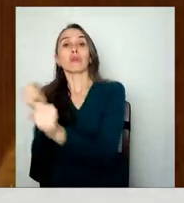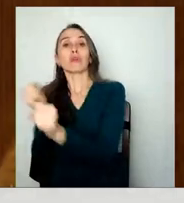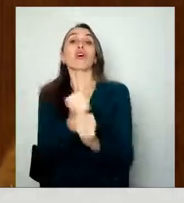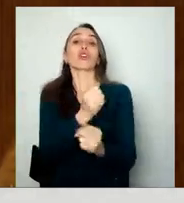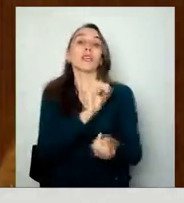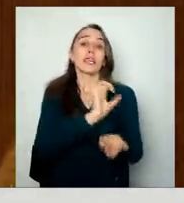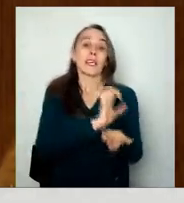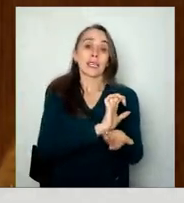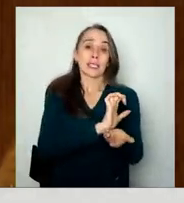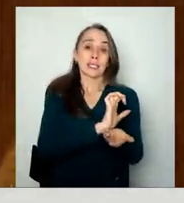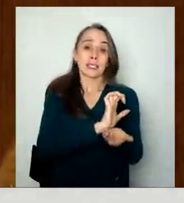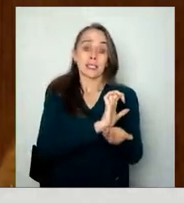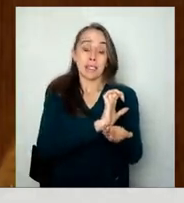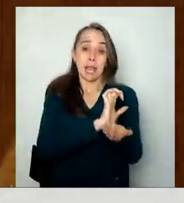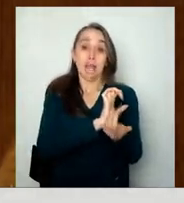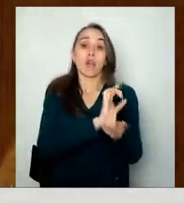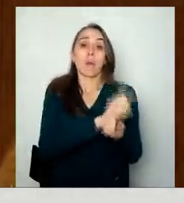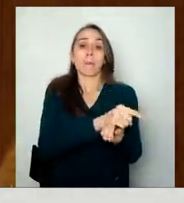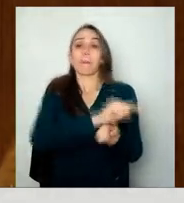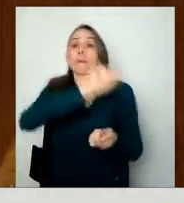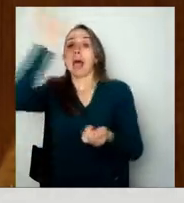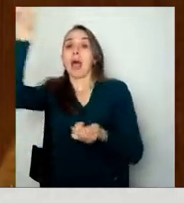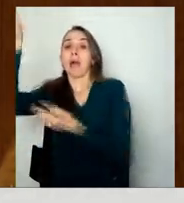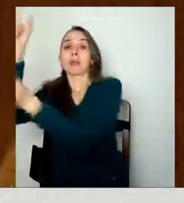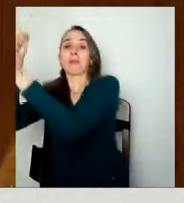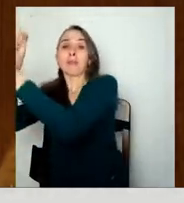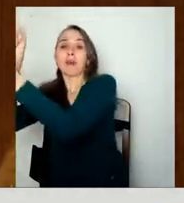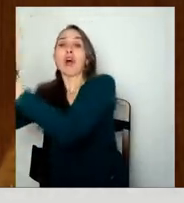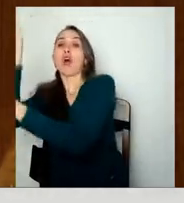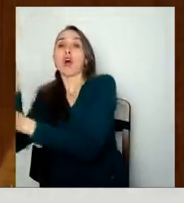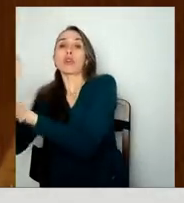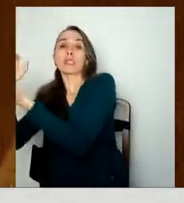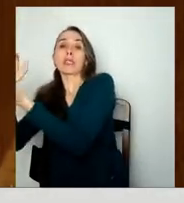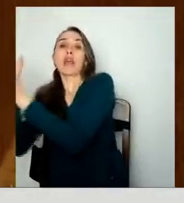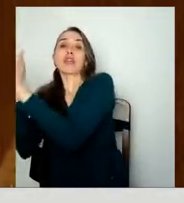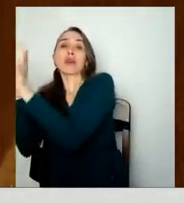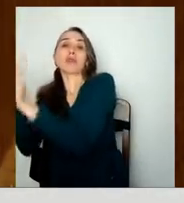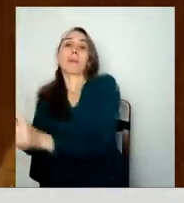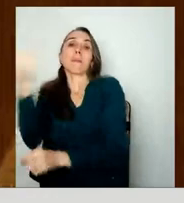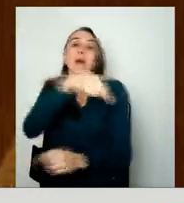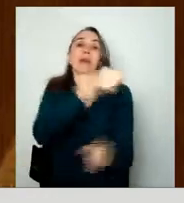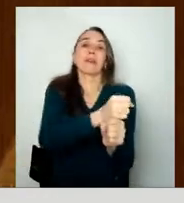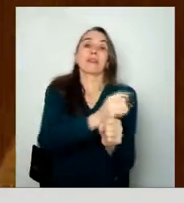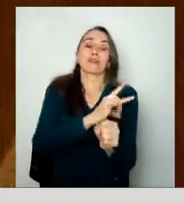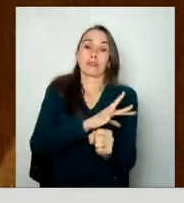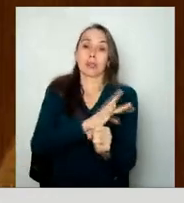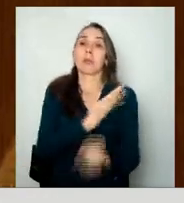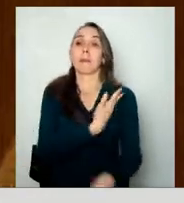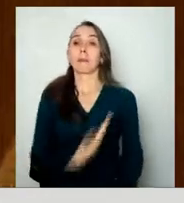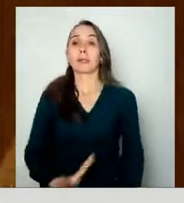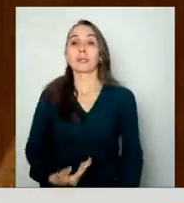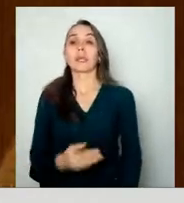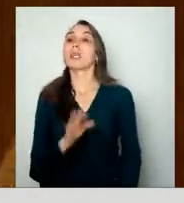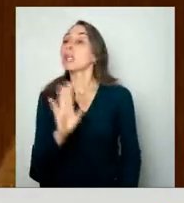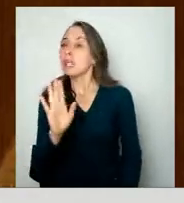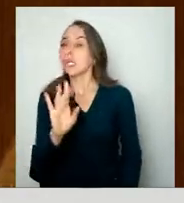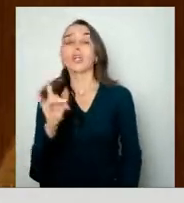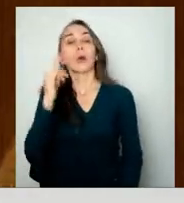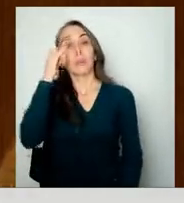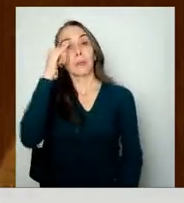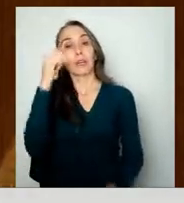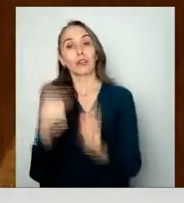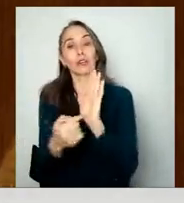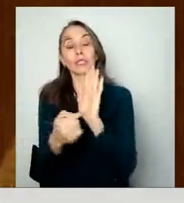de la otra parte el presidente de la república el perdón el presente acuerdo